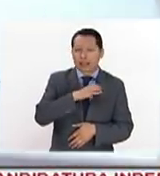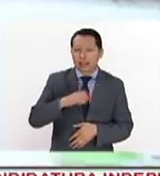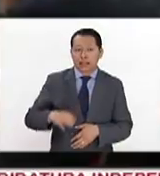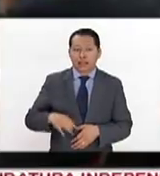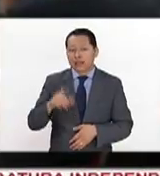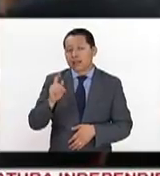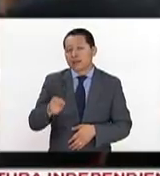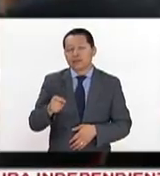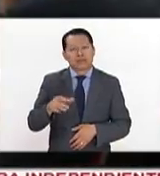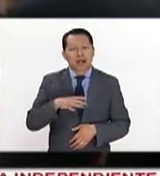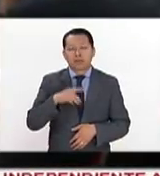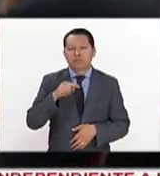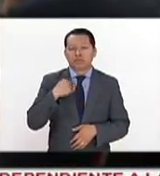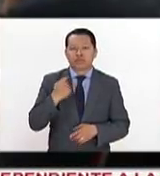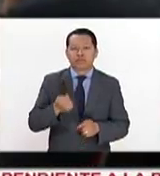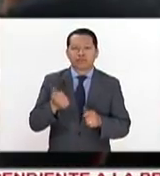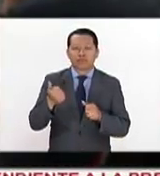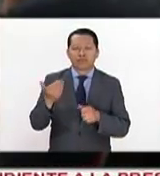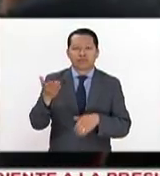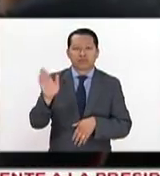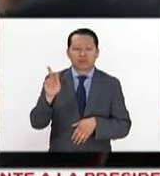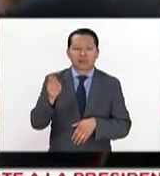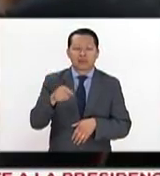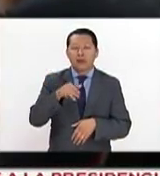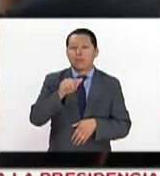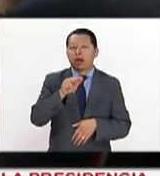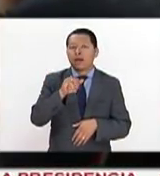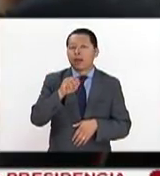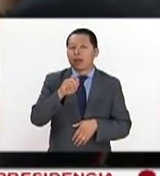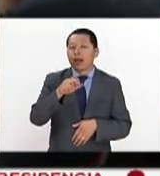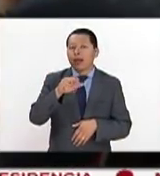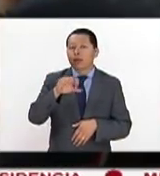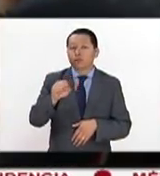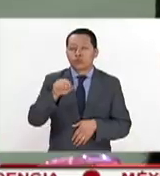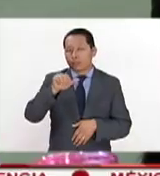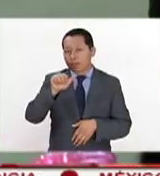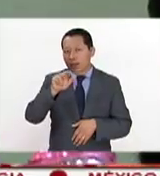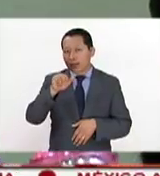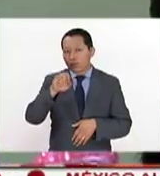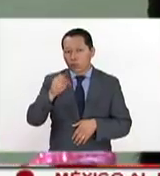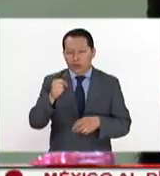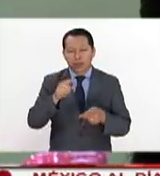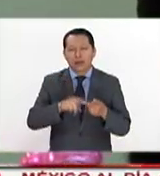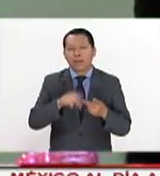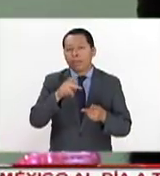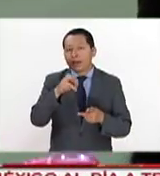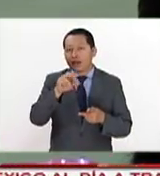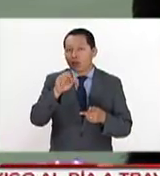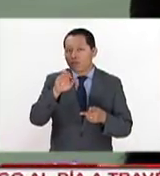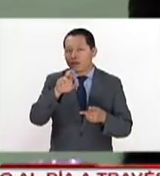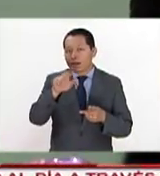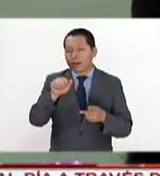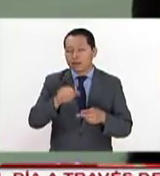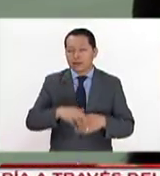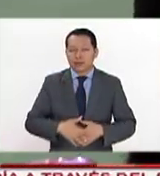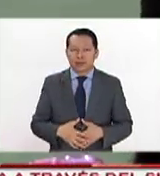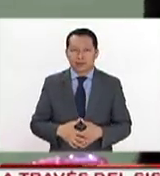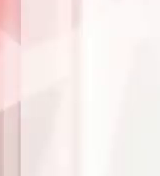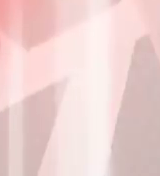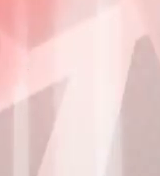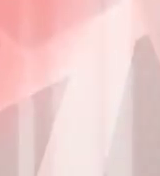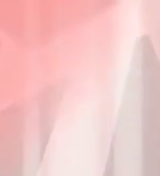candidatura se quedaron fuera de la contienda, entre ellos María de Jesús Patricio Martínez Marichuy y Pedro Ferriz de Con.